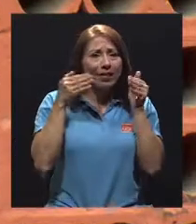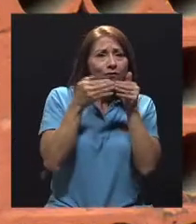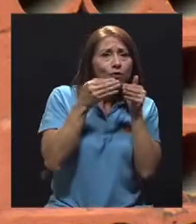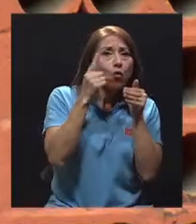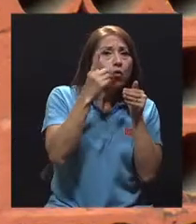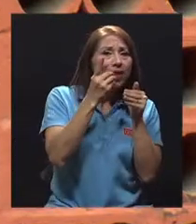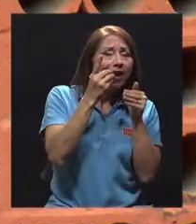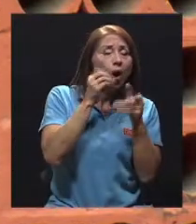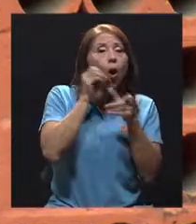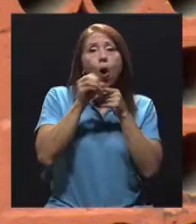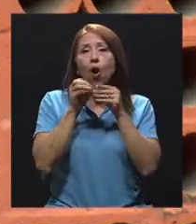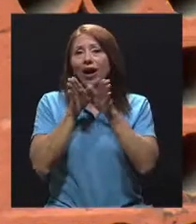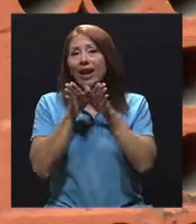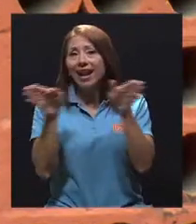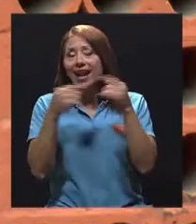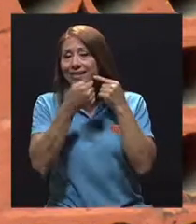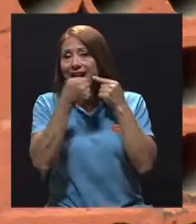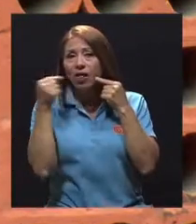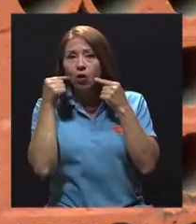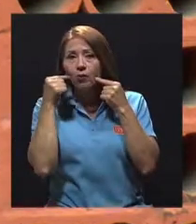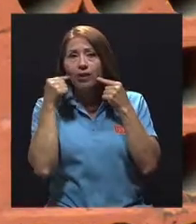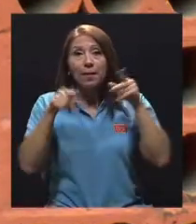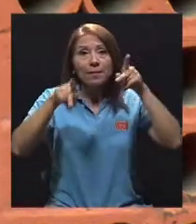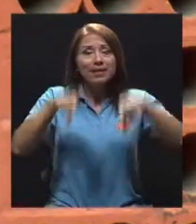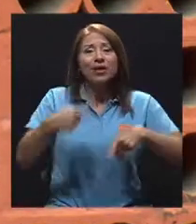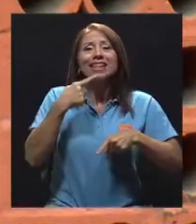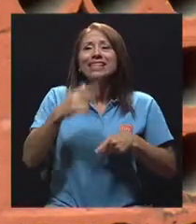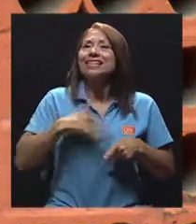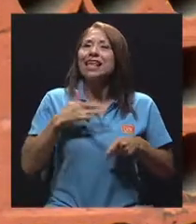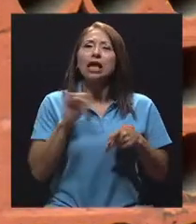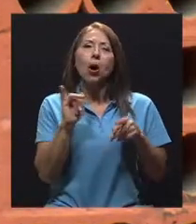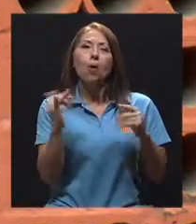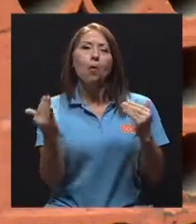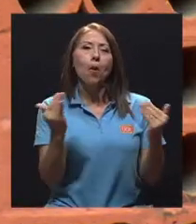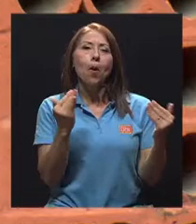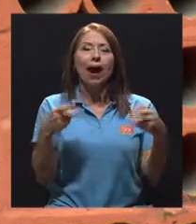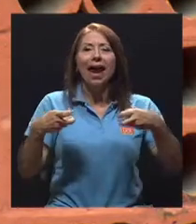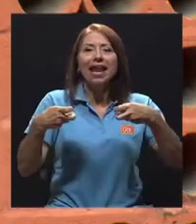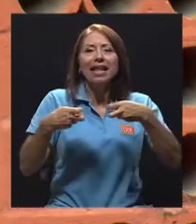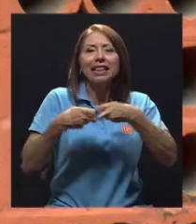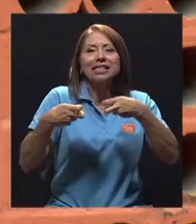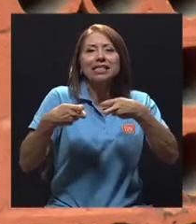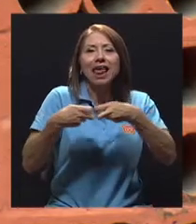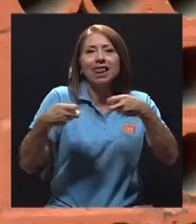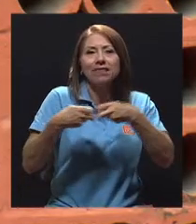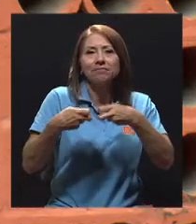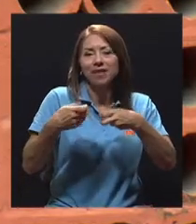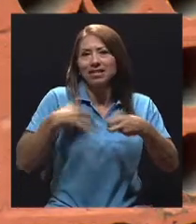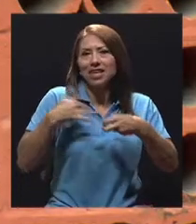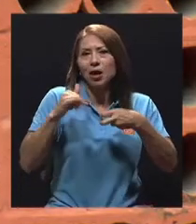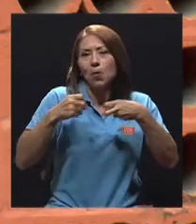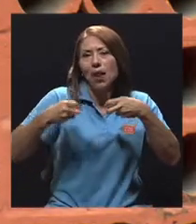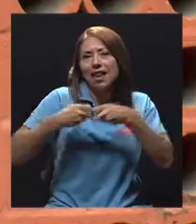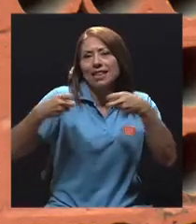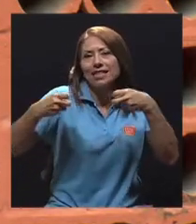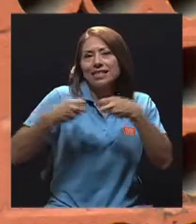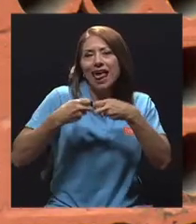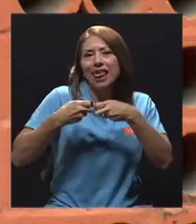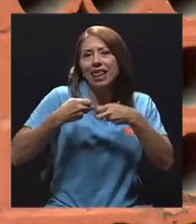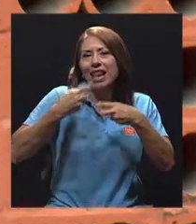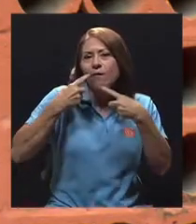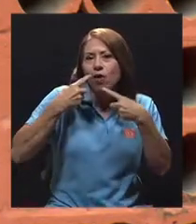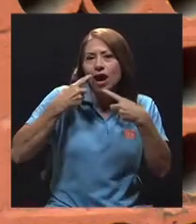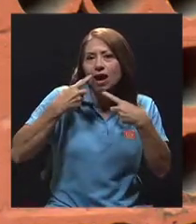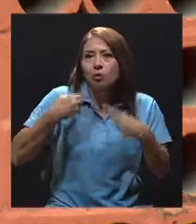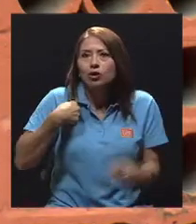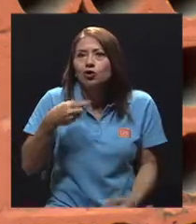generalizado. Los pacientes lo reportan como electricidad, siento como una electricidad en la parte de la boca, cuando